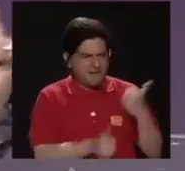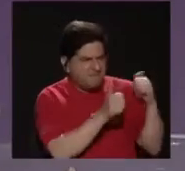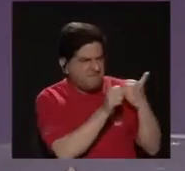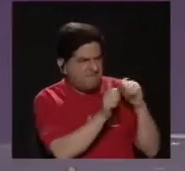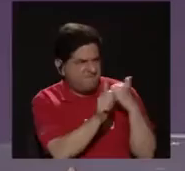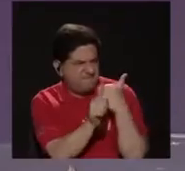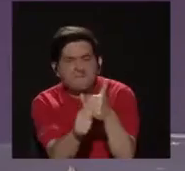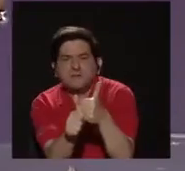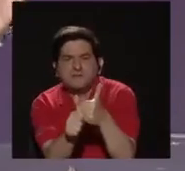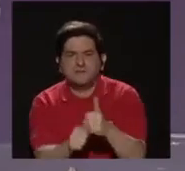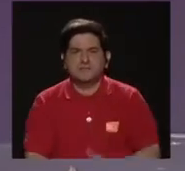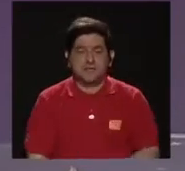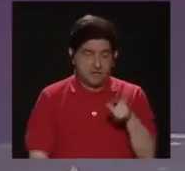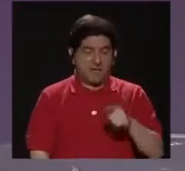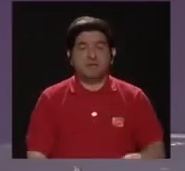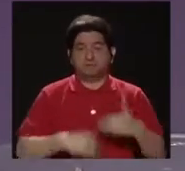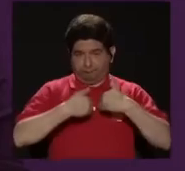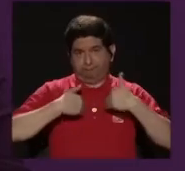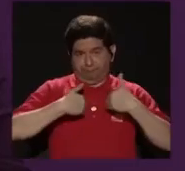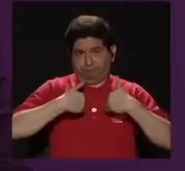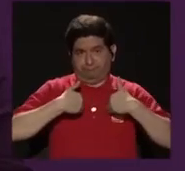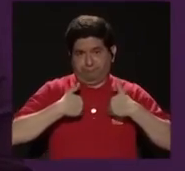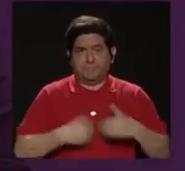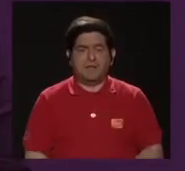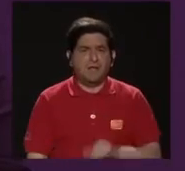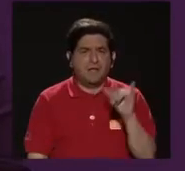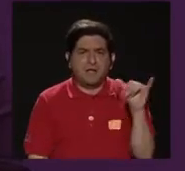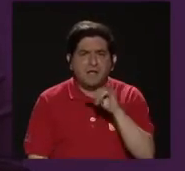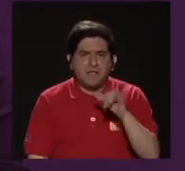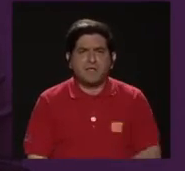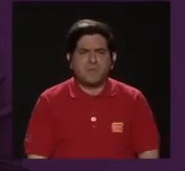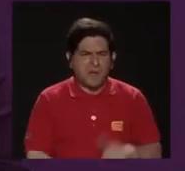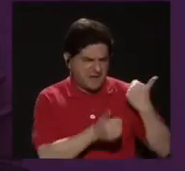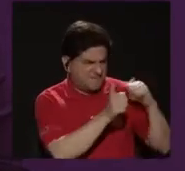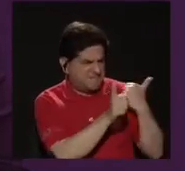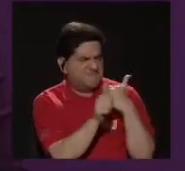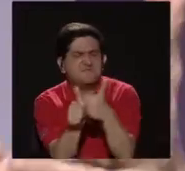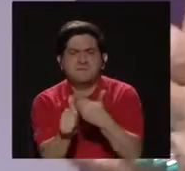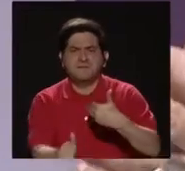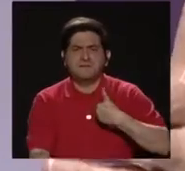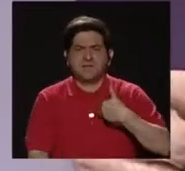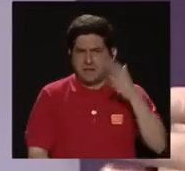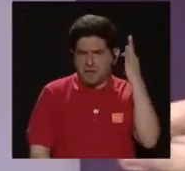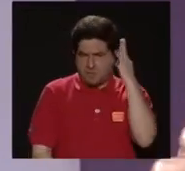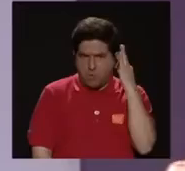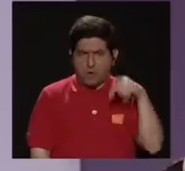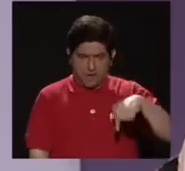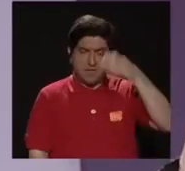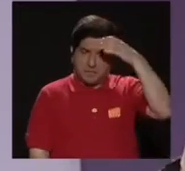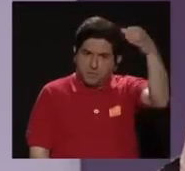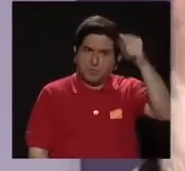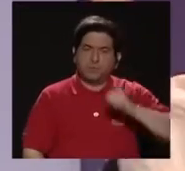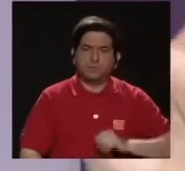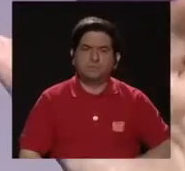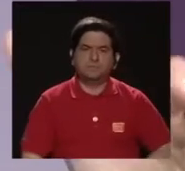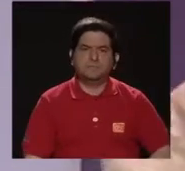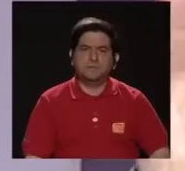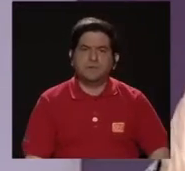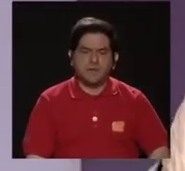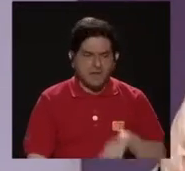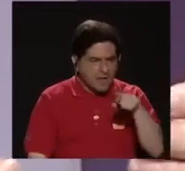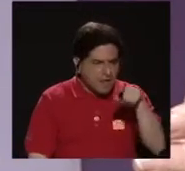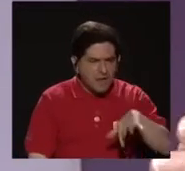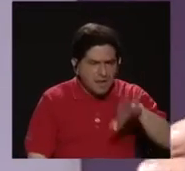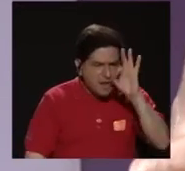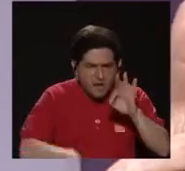han sufrido la especie de lobos con la persecución que han sufrido las mujeres en nuestra cultura y encuentra